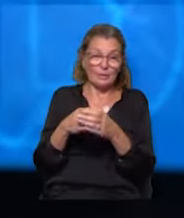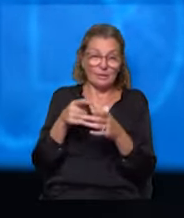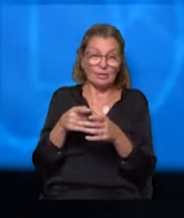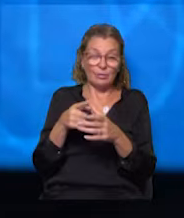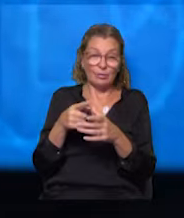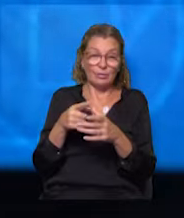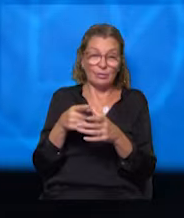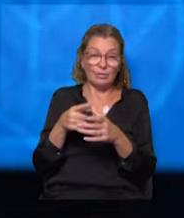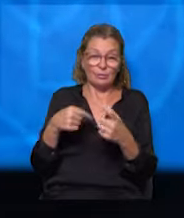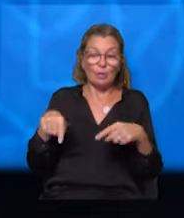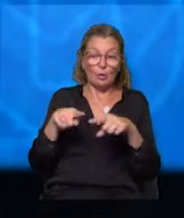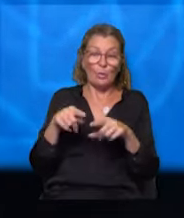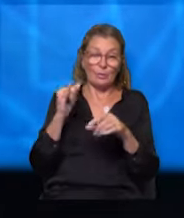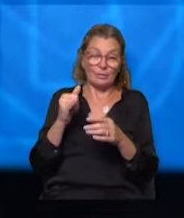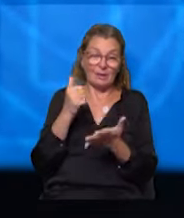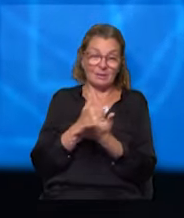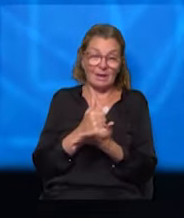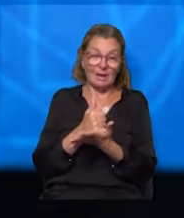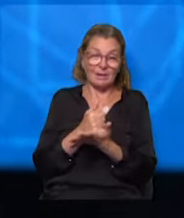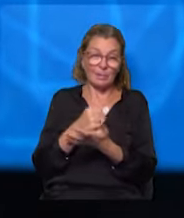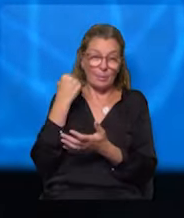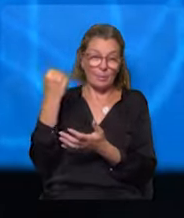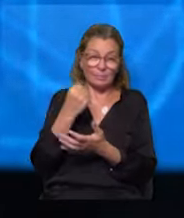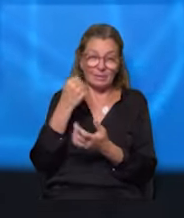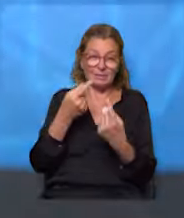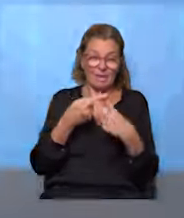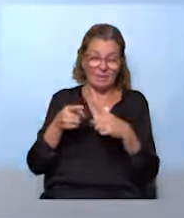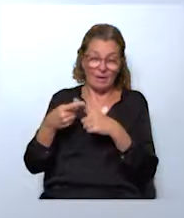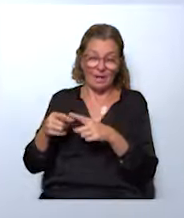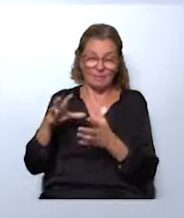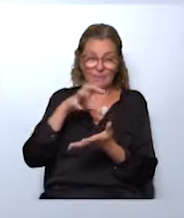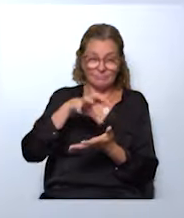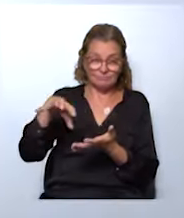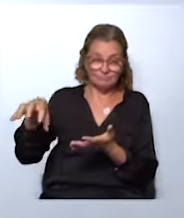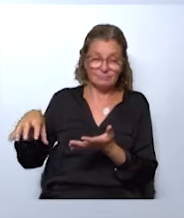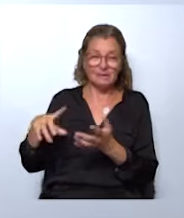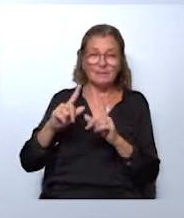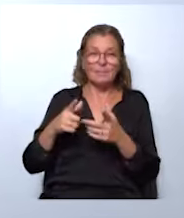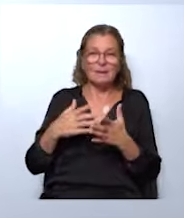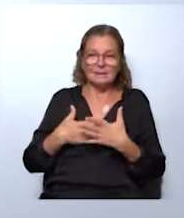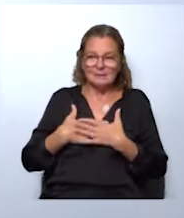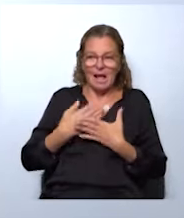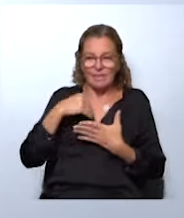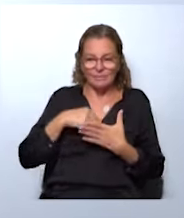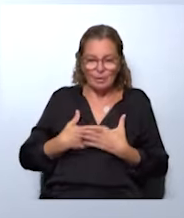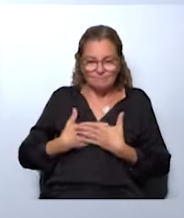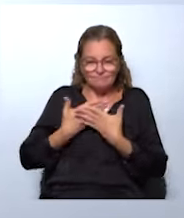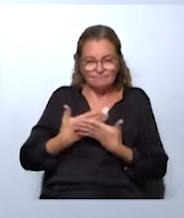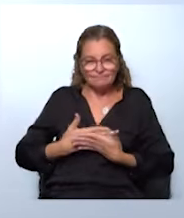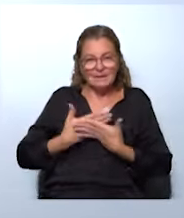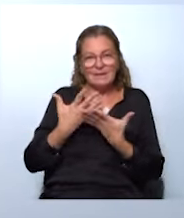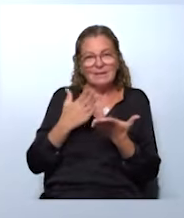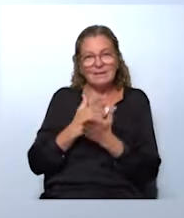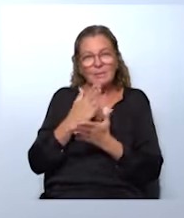nosotros sí que los tenemos tenemos equipos potentes en un montón de áreas y tenemos la vocación como siempre reivindicaba